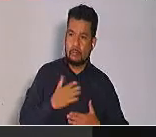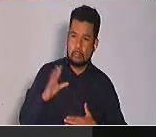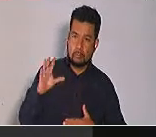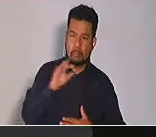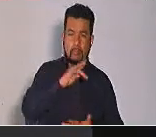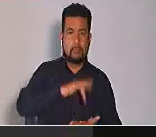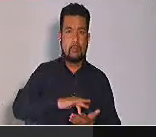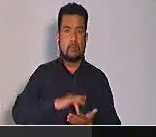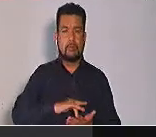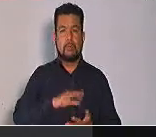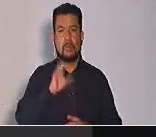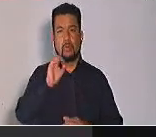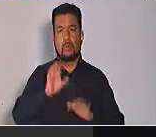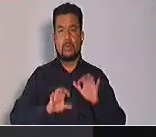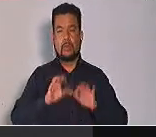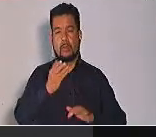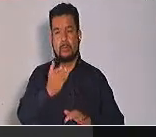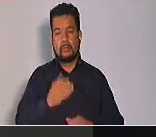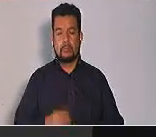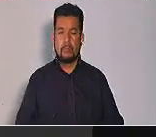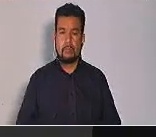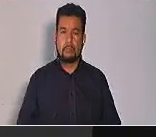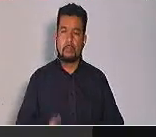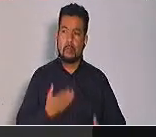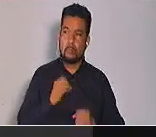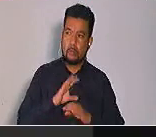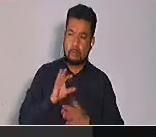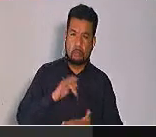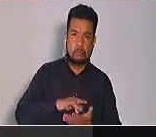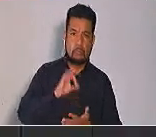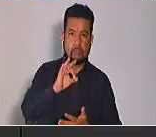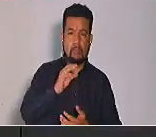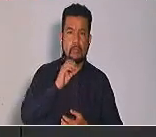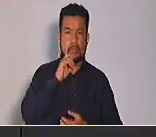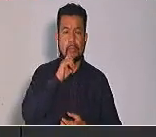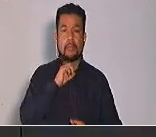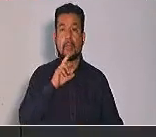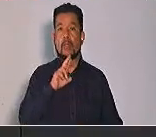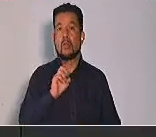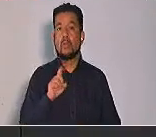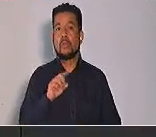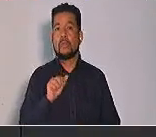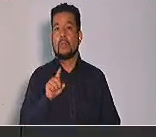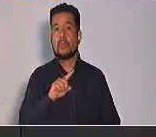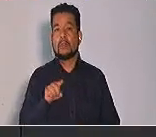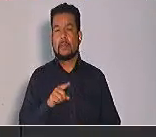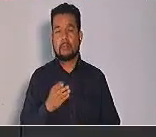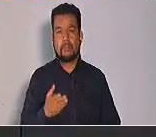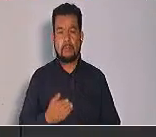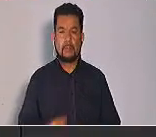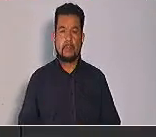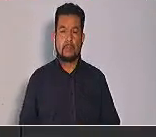todos, presente, señor secretario. Rodríguez, buen día, copiada su asistencia. Rosas, jurado Flavio William.